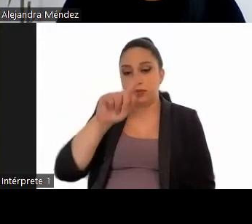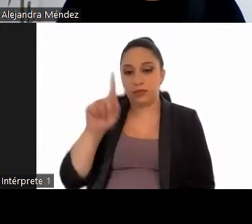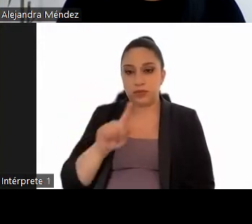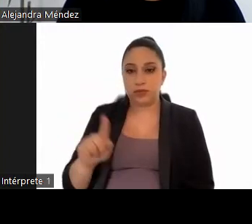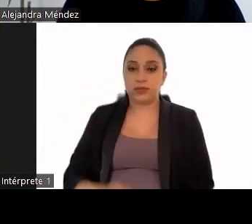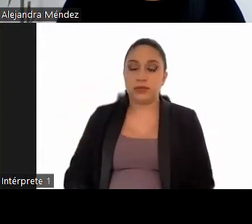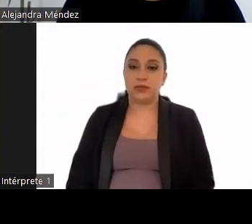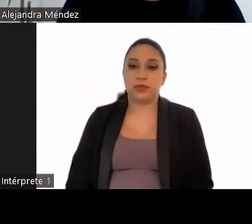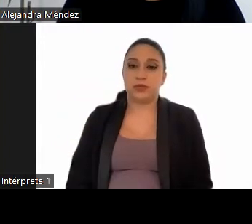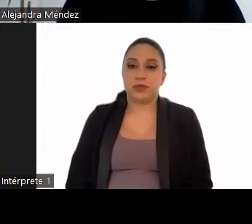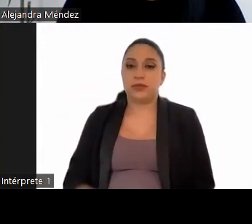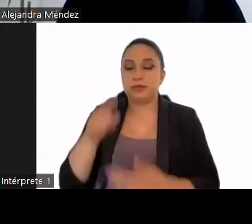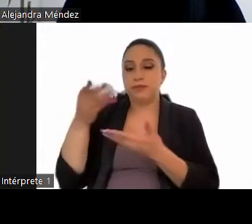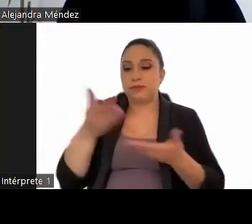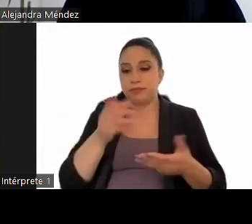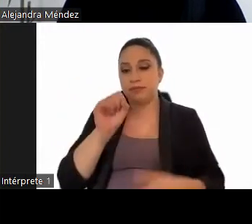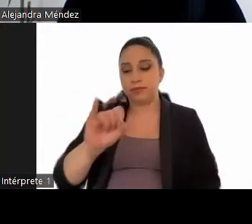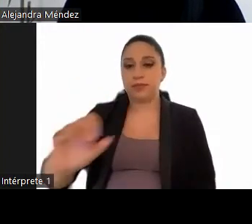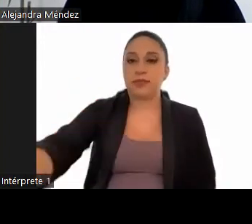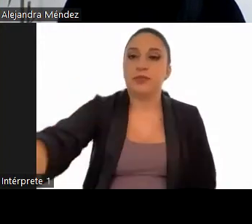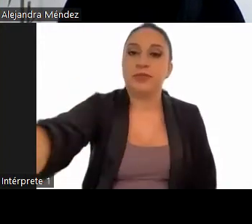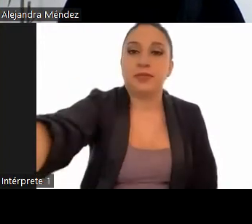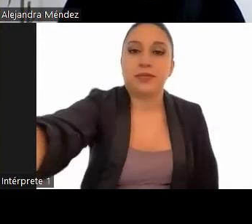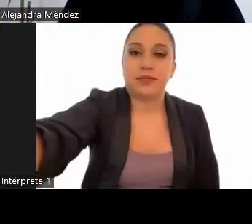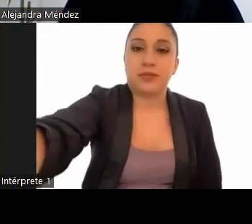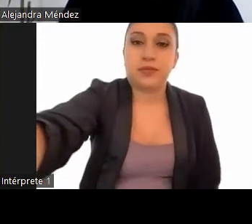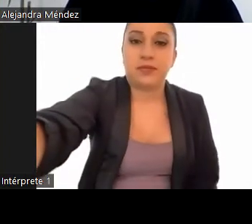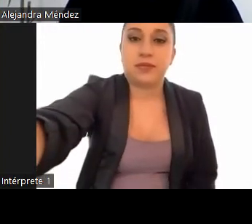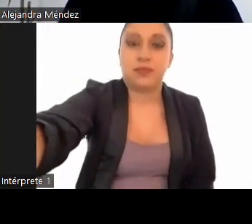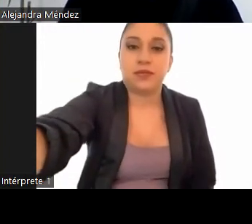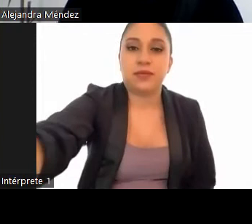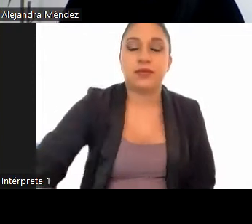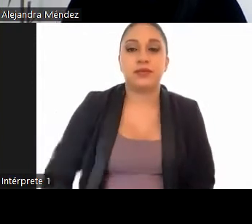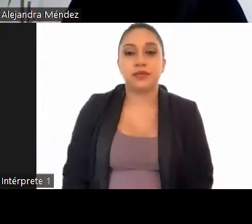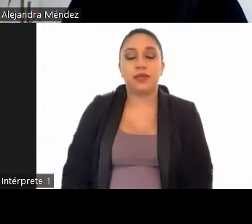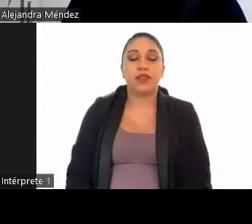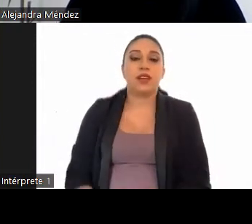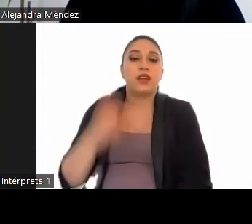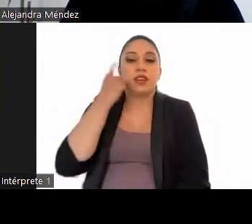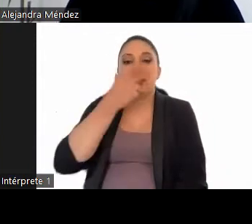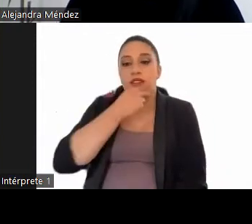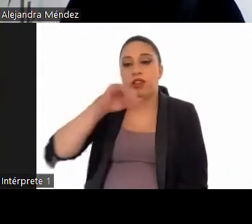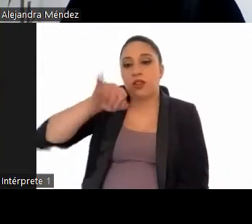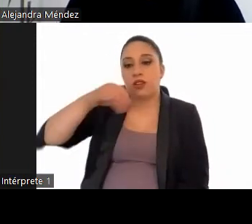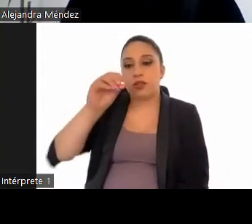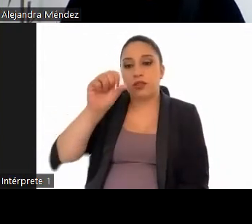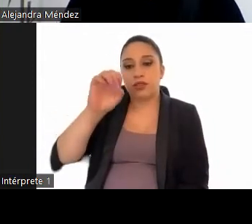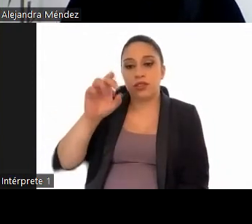Ana Francis López Baigén, presente. Diputado José de Jesús Martín del Campo Castañeda.